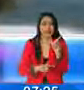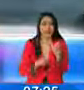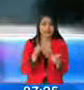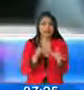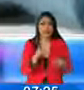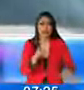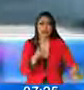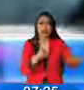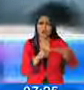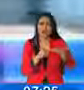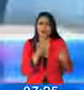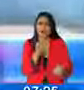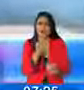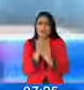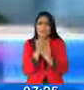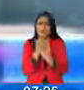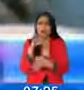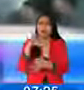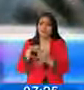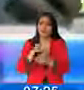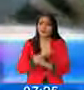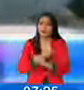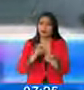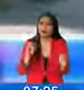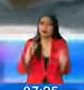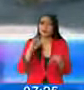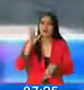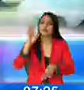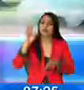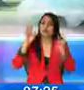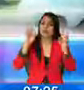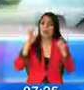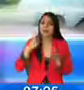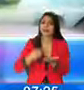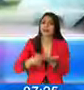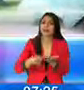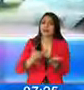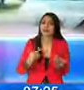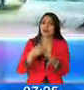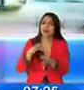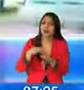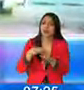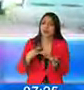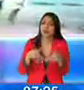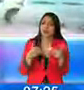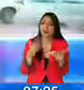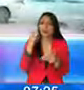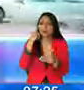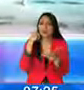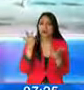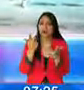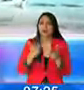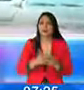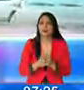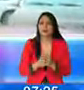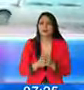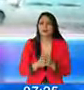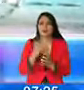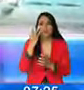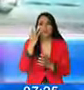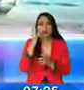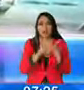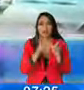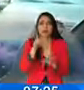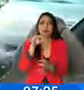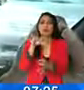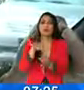sector de los ecuatorianos en las últimas elecciones. Pensar efectivamente por qué alguna gente no ha votado